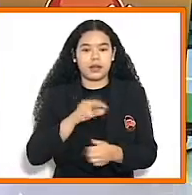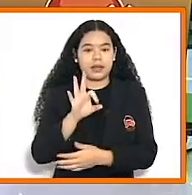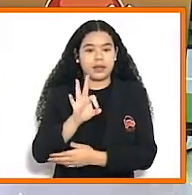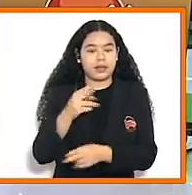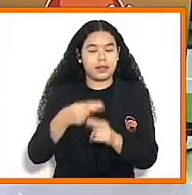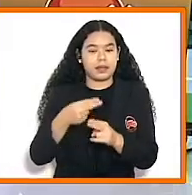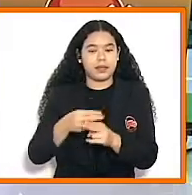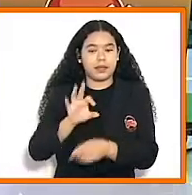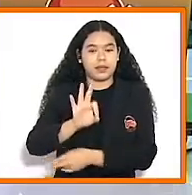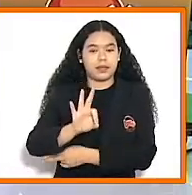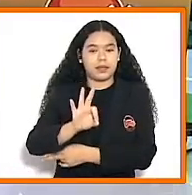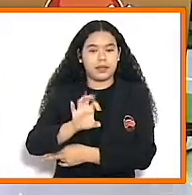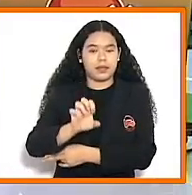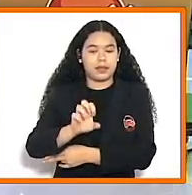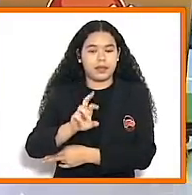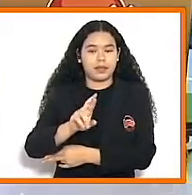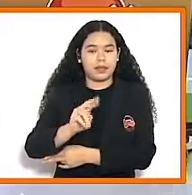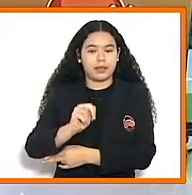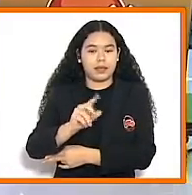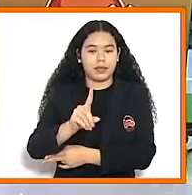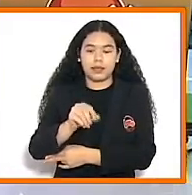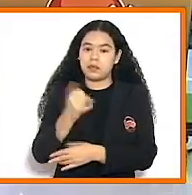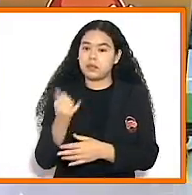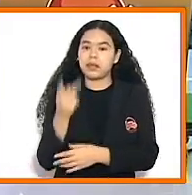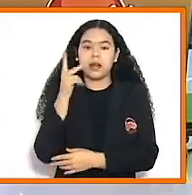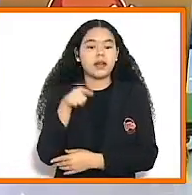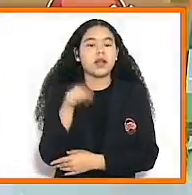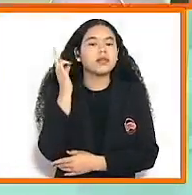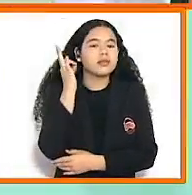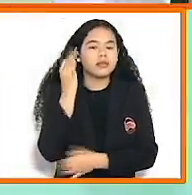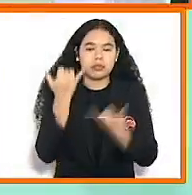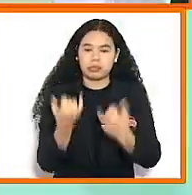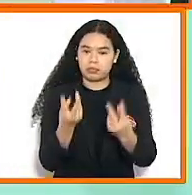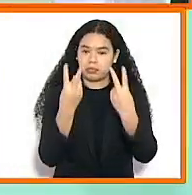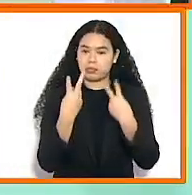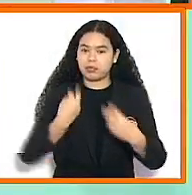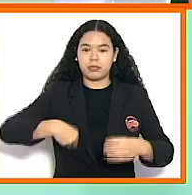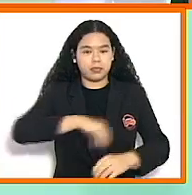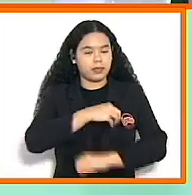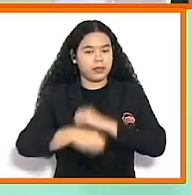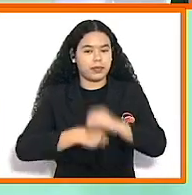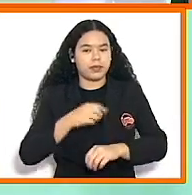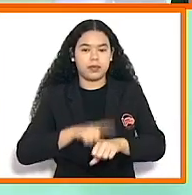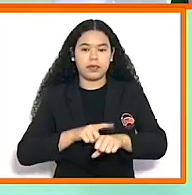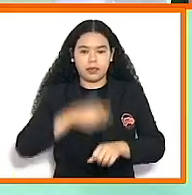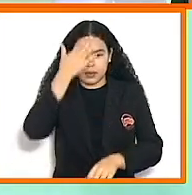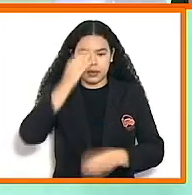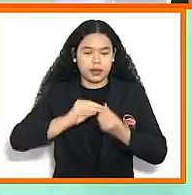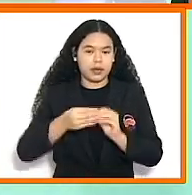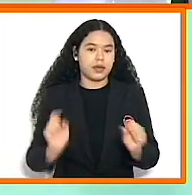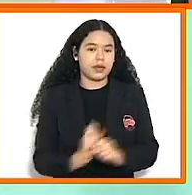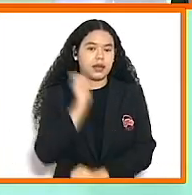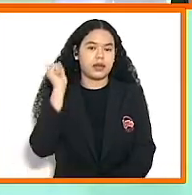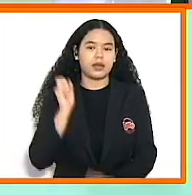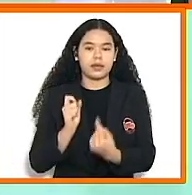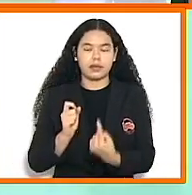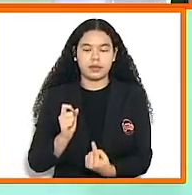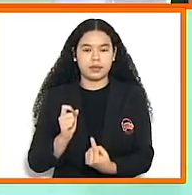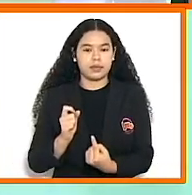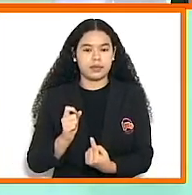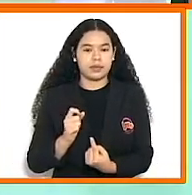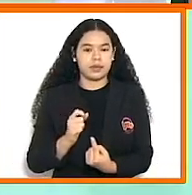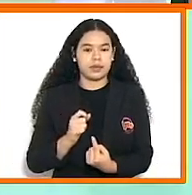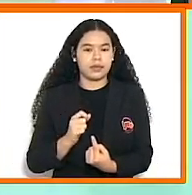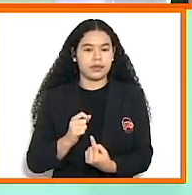que se encuentra aquí en Expo Centro viendo nuestro sorteo. Se viene la diversión con Diaria, tu primer dígito. Y este es